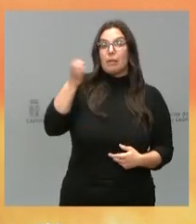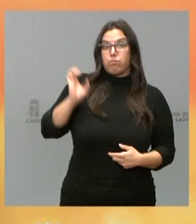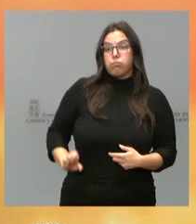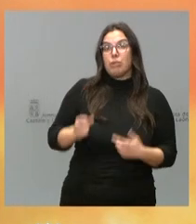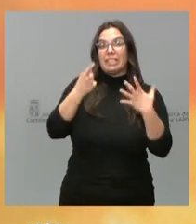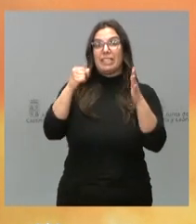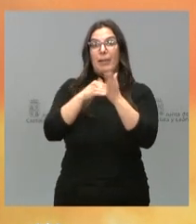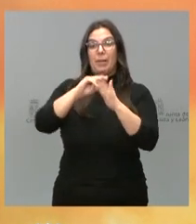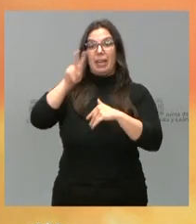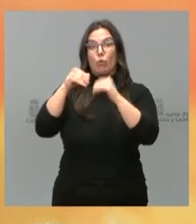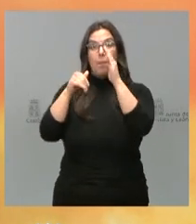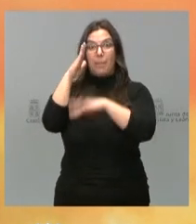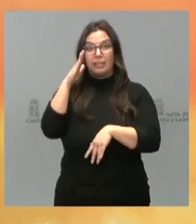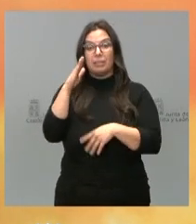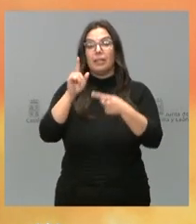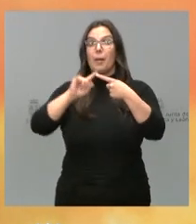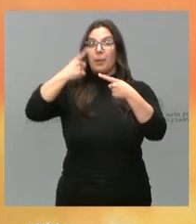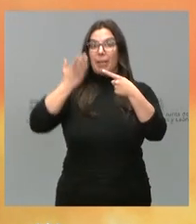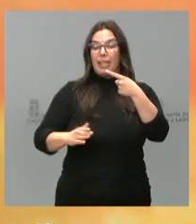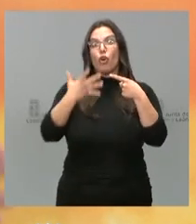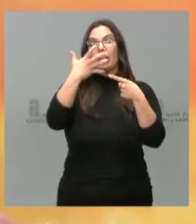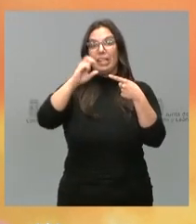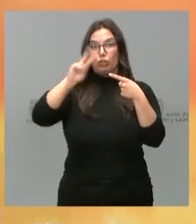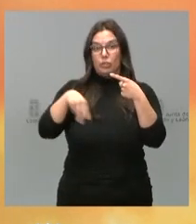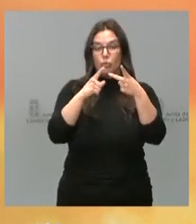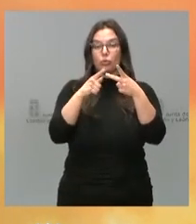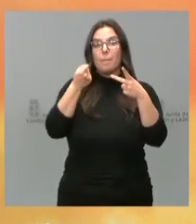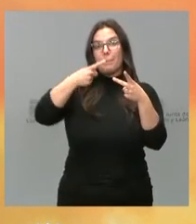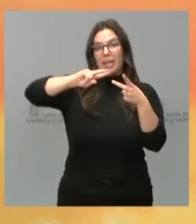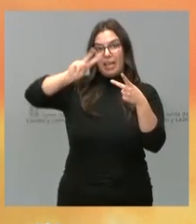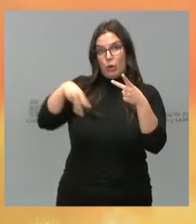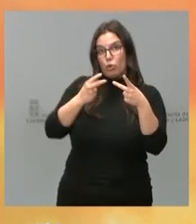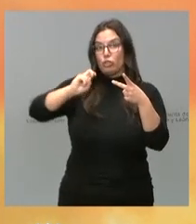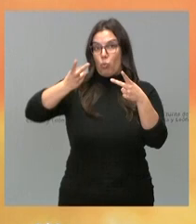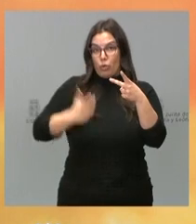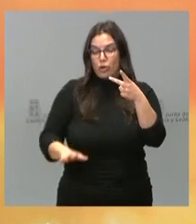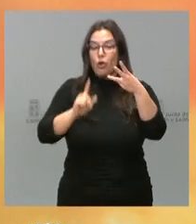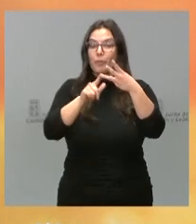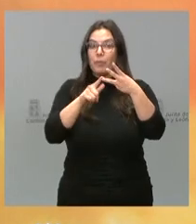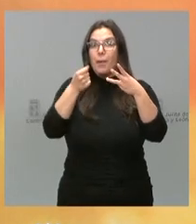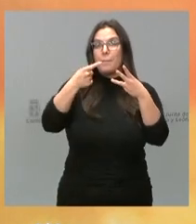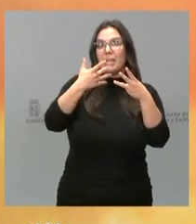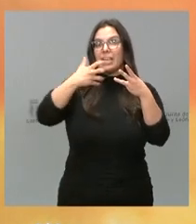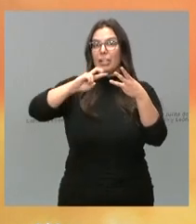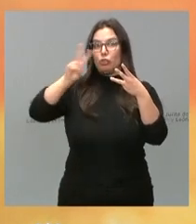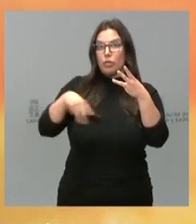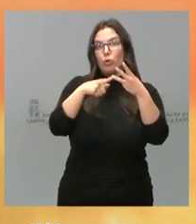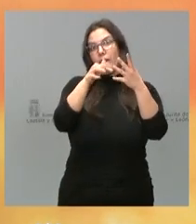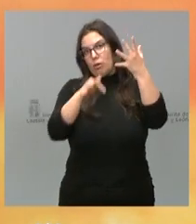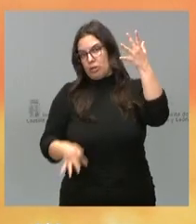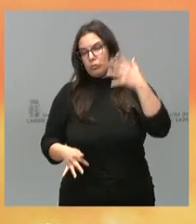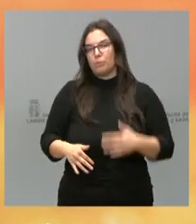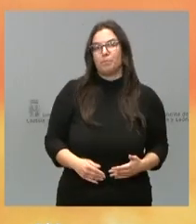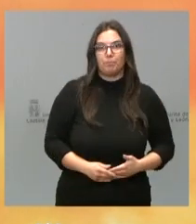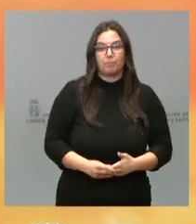serán 500 euros por el primer hijo mil euros por el segundo hijo y 1500 euros por el tercer hijo